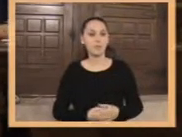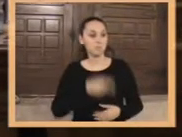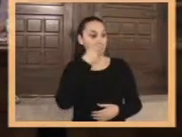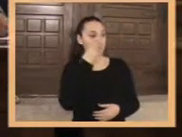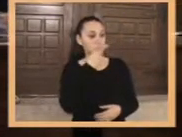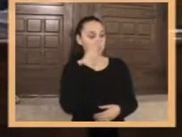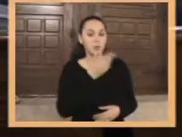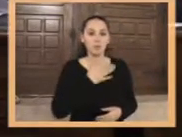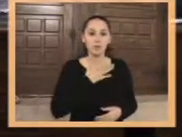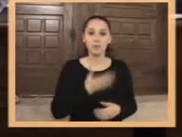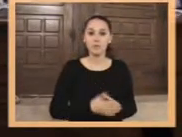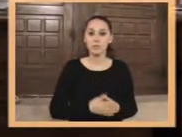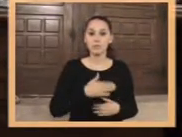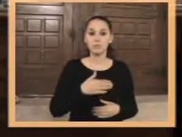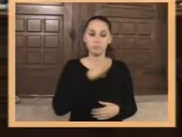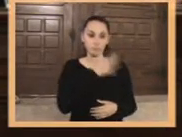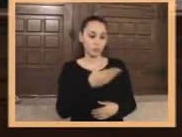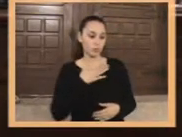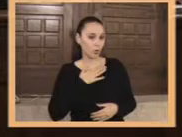por mí, por mi bien? Bien,